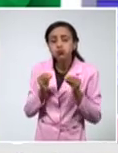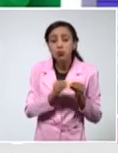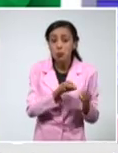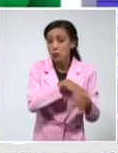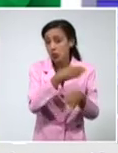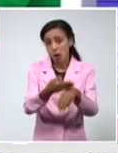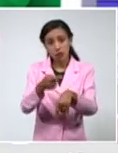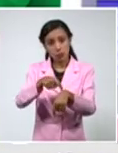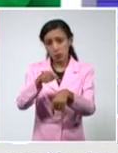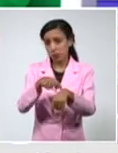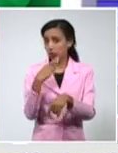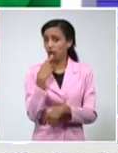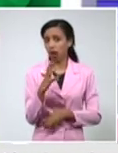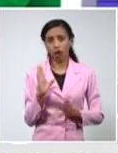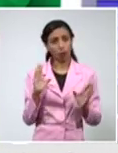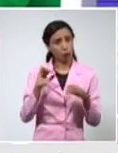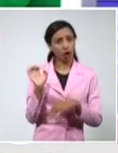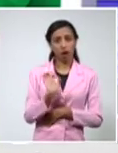en la mañana